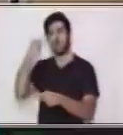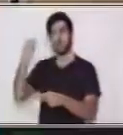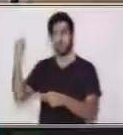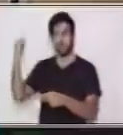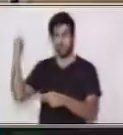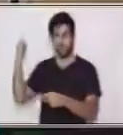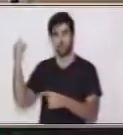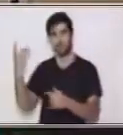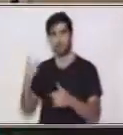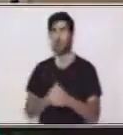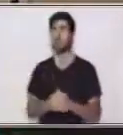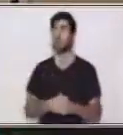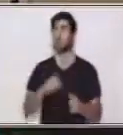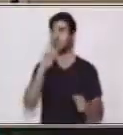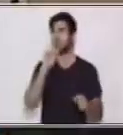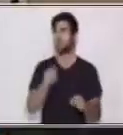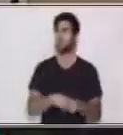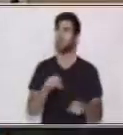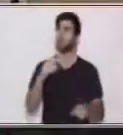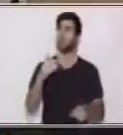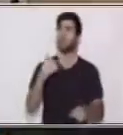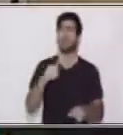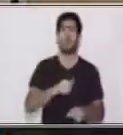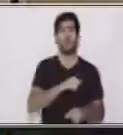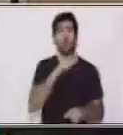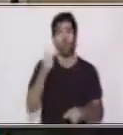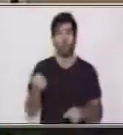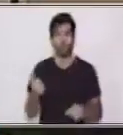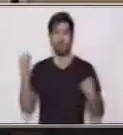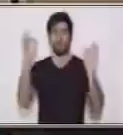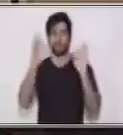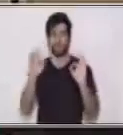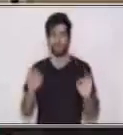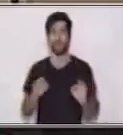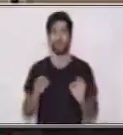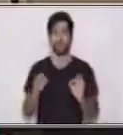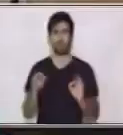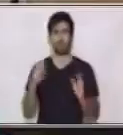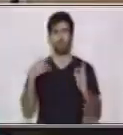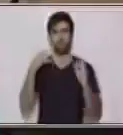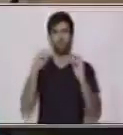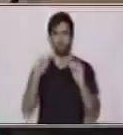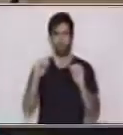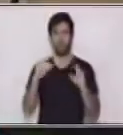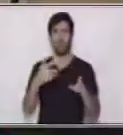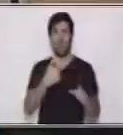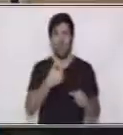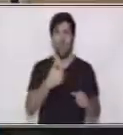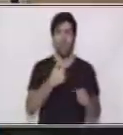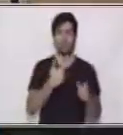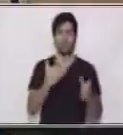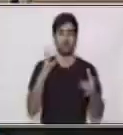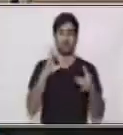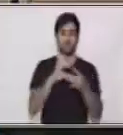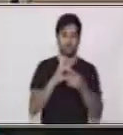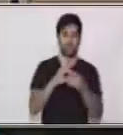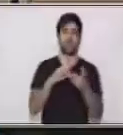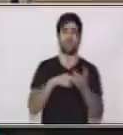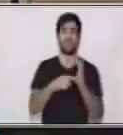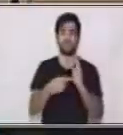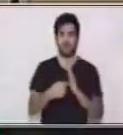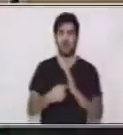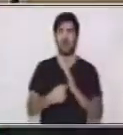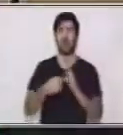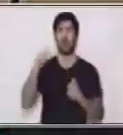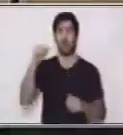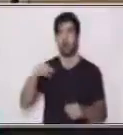también vimos otro tipo de figuras literarias que también tienen mucho que ver con el significado. Y hoy vamos a ver las